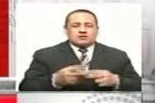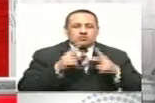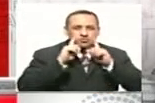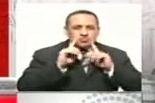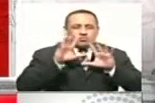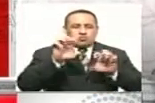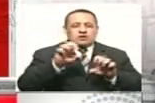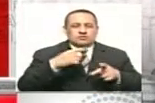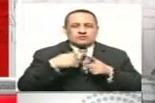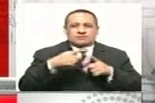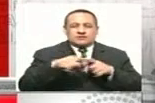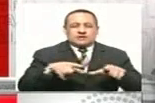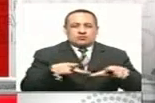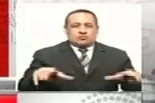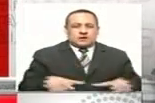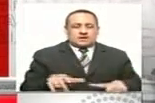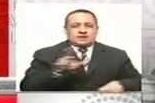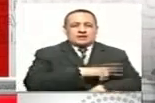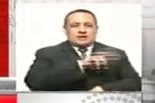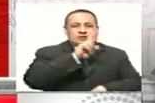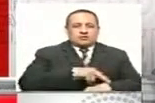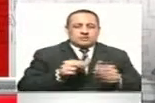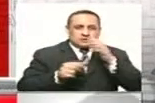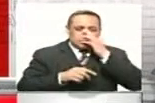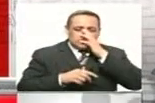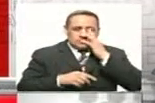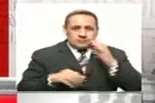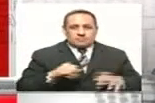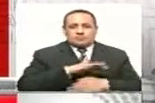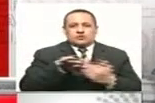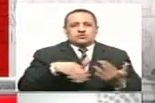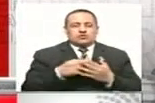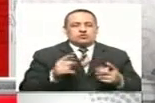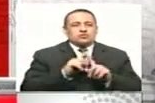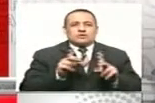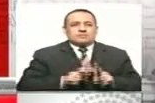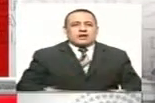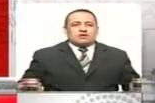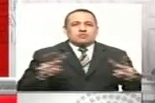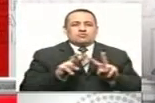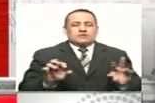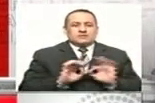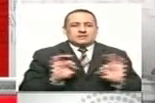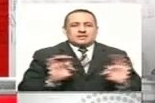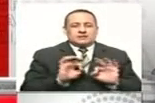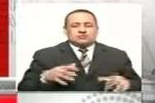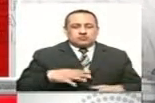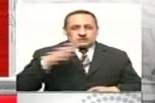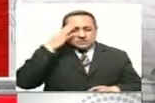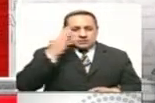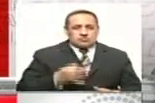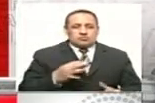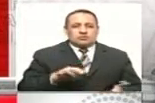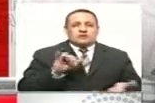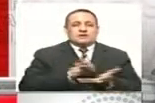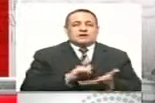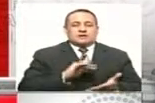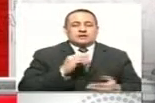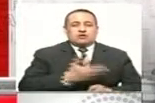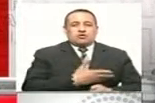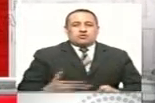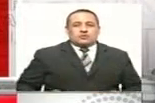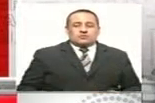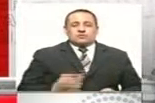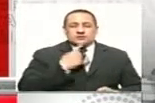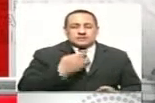de otras regiones también. Pero a pesar de ellos, los agricultores no son valorados. Estoy seguro, ahora que el gobierno